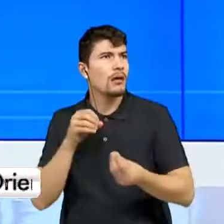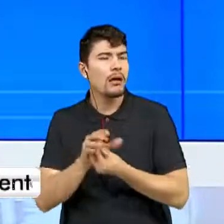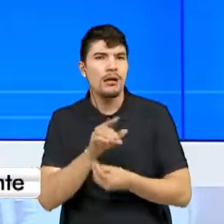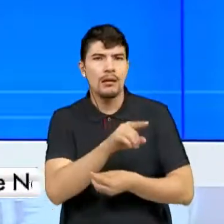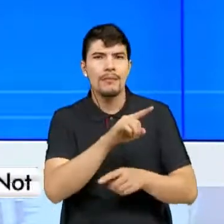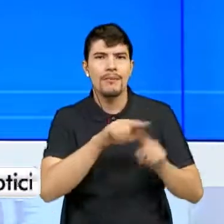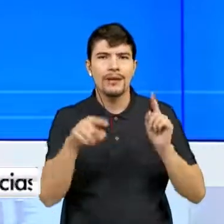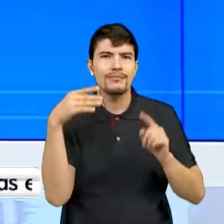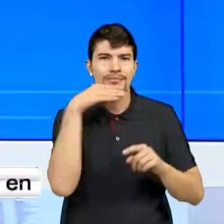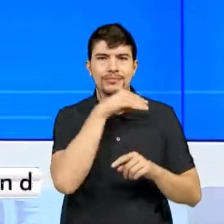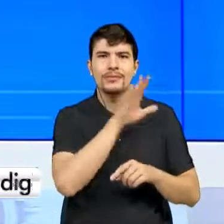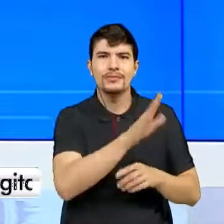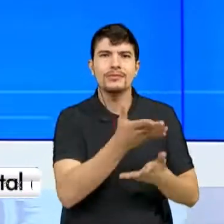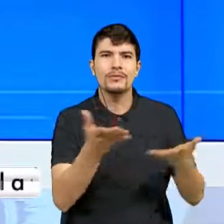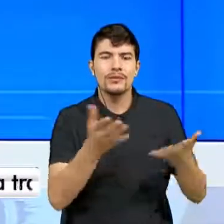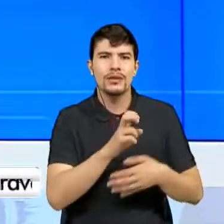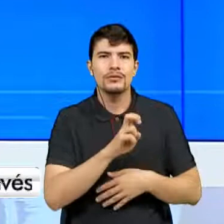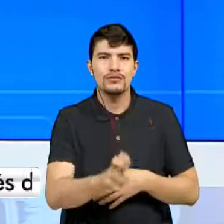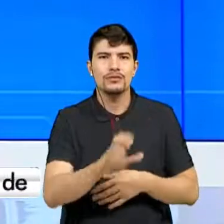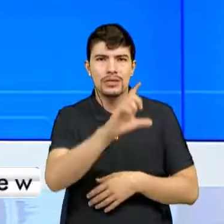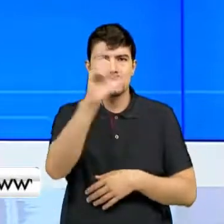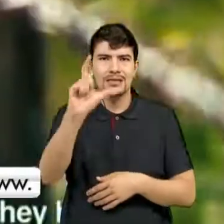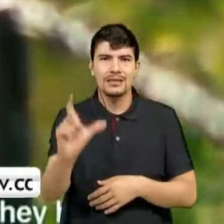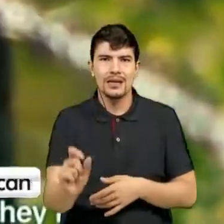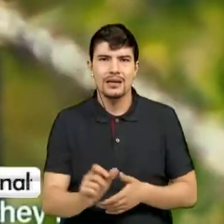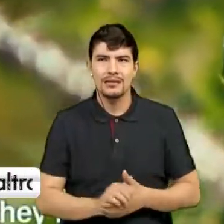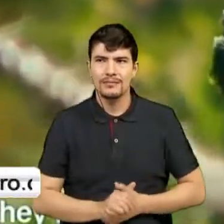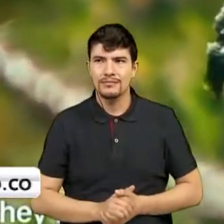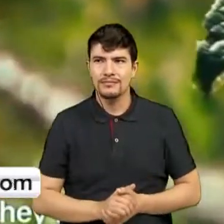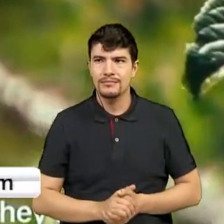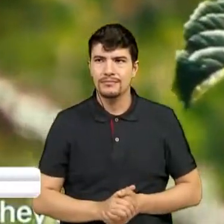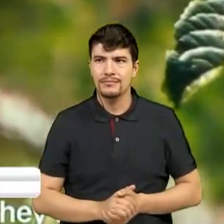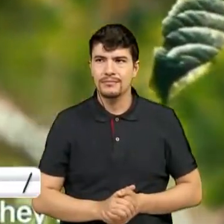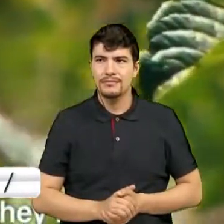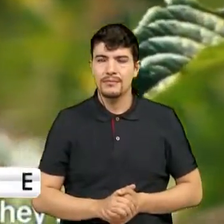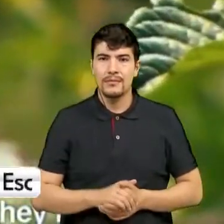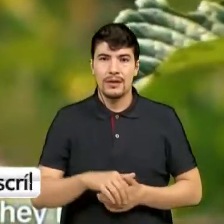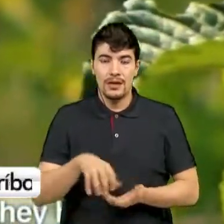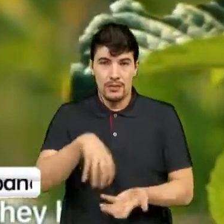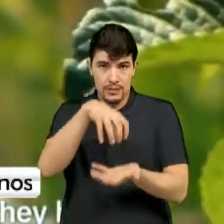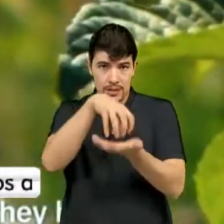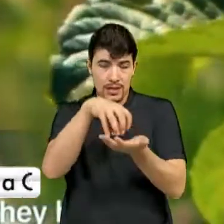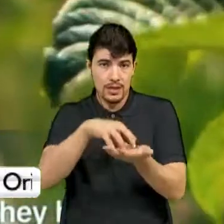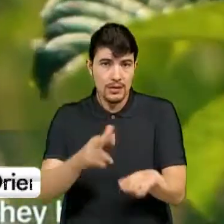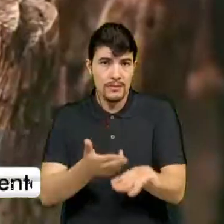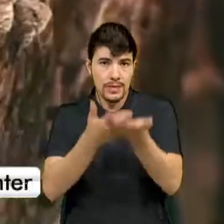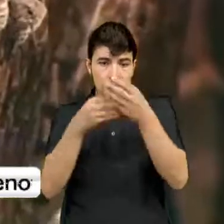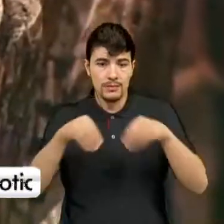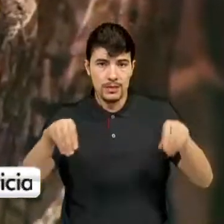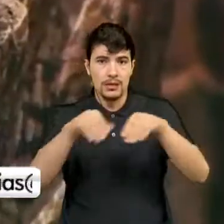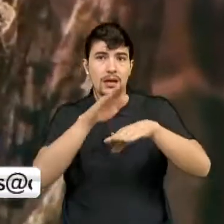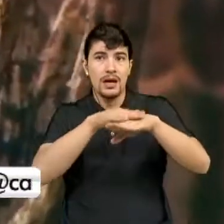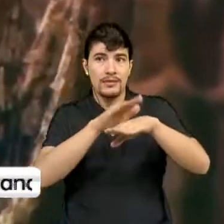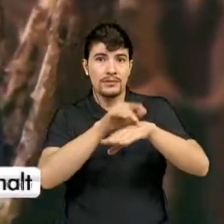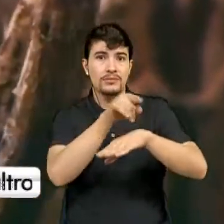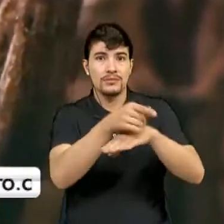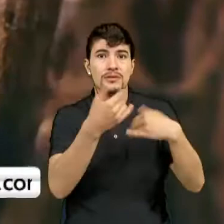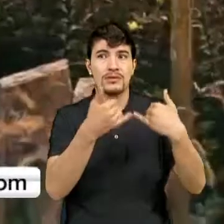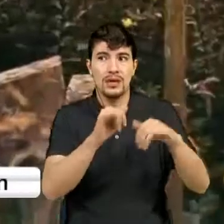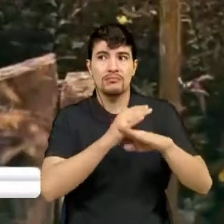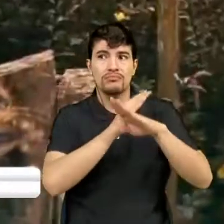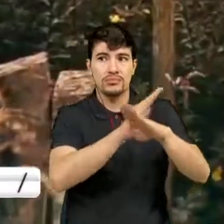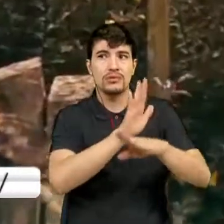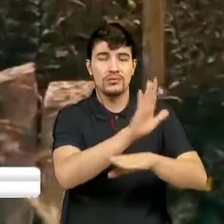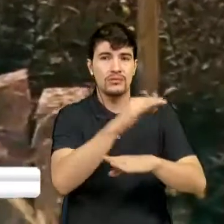fraude fue descubierto en el sur del césar la unidad de restitución de tierras advirtió que se logró evitar un